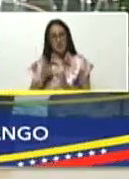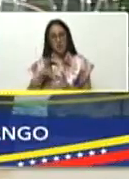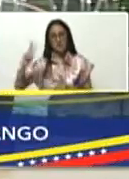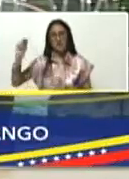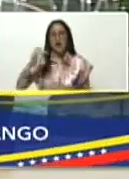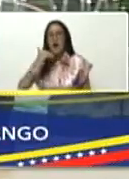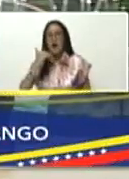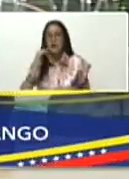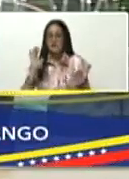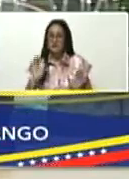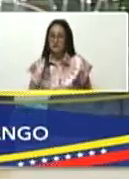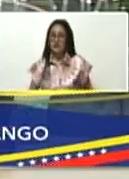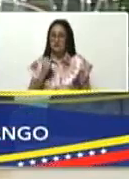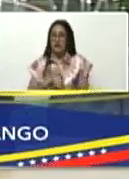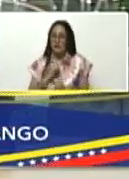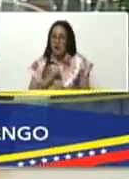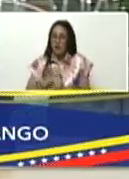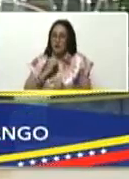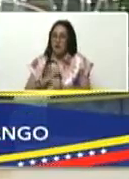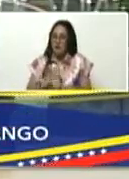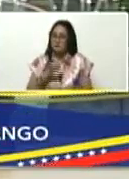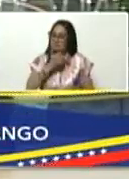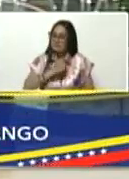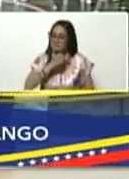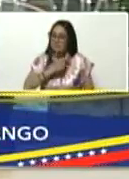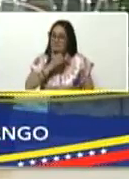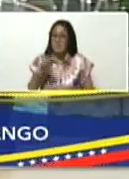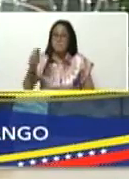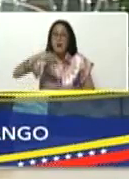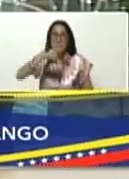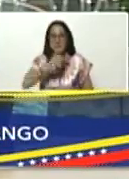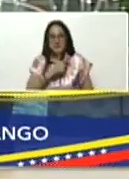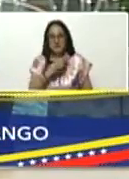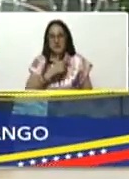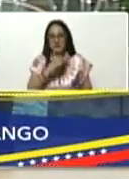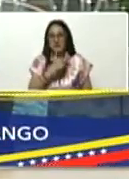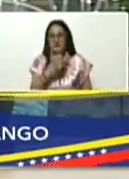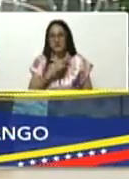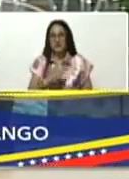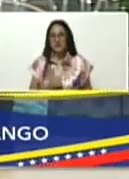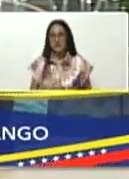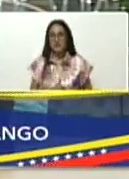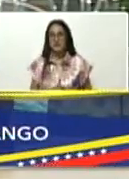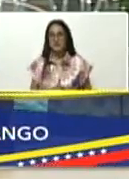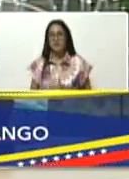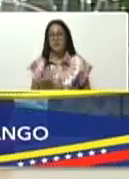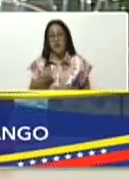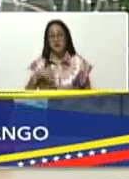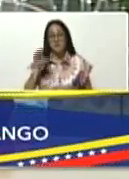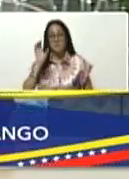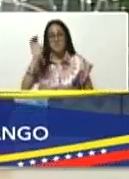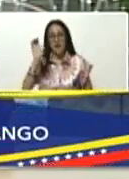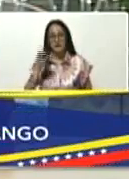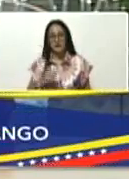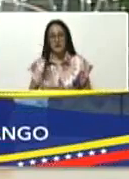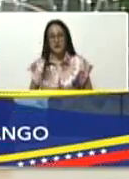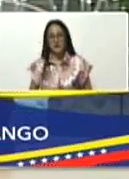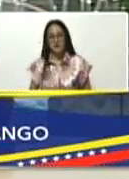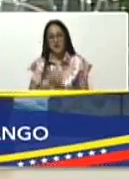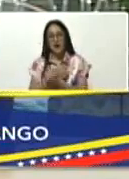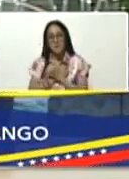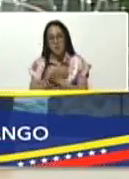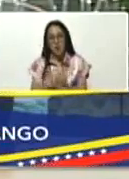Trabajo, trabajo y más trabajo. Paciencia, paciencia y más paciencia para tener patria. Y diríamos